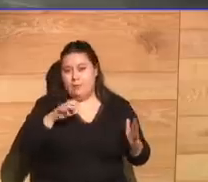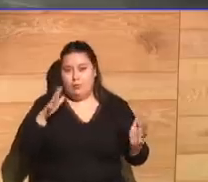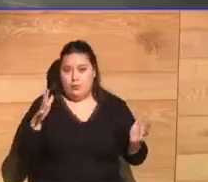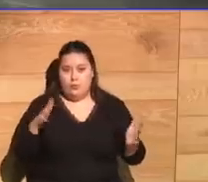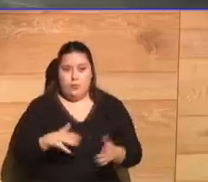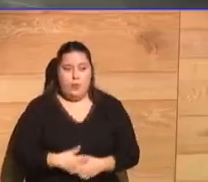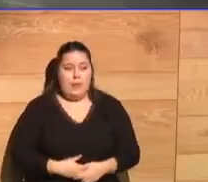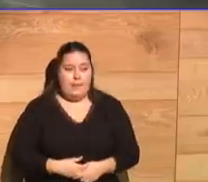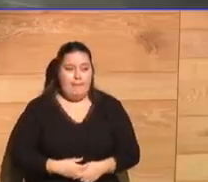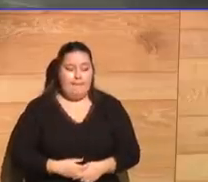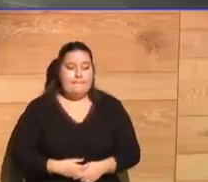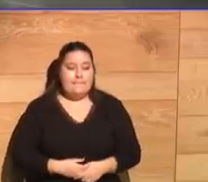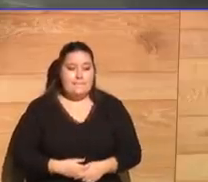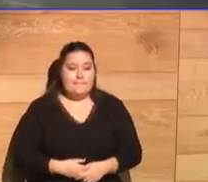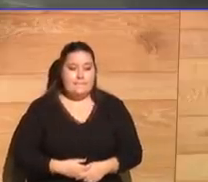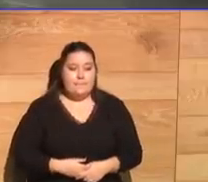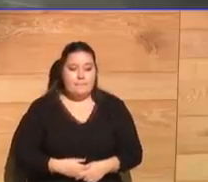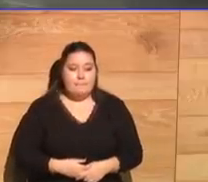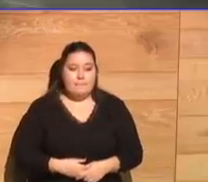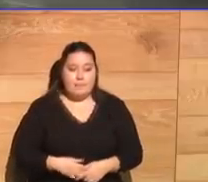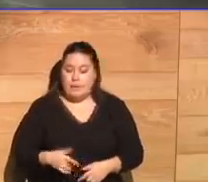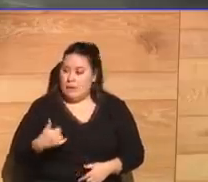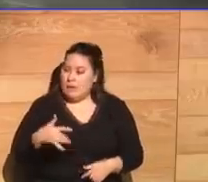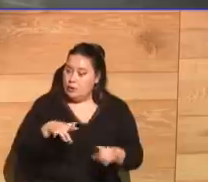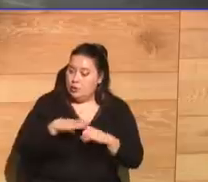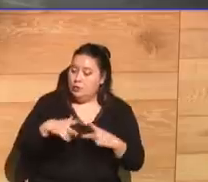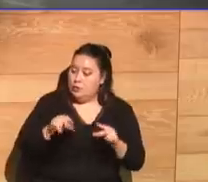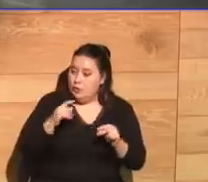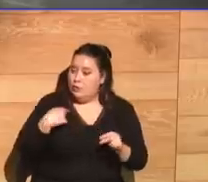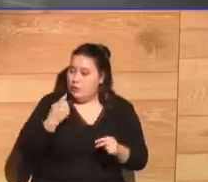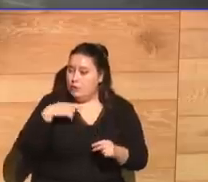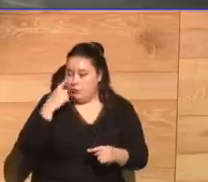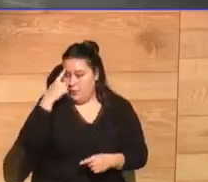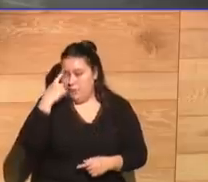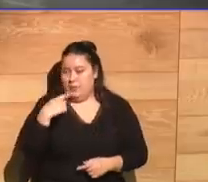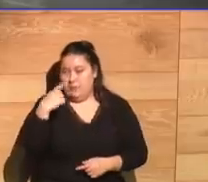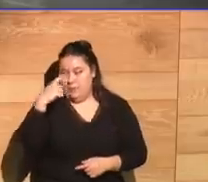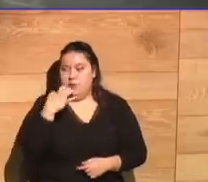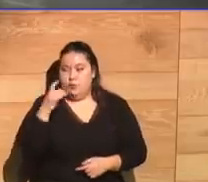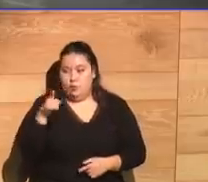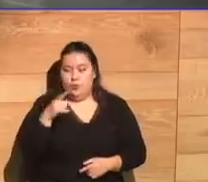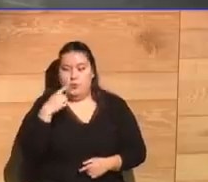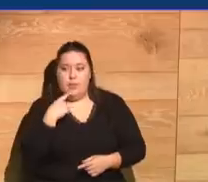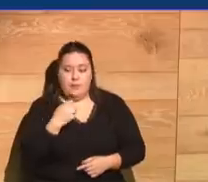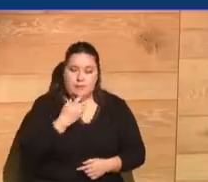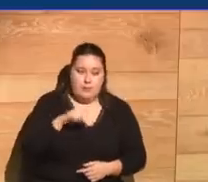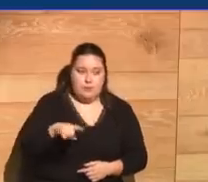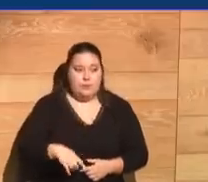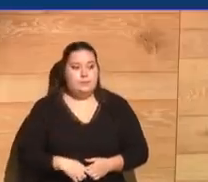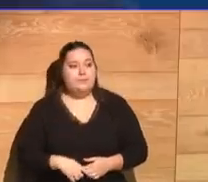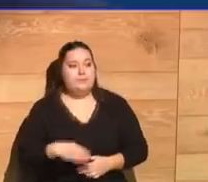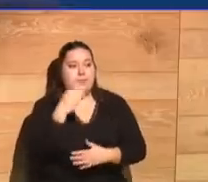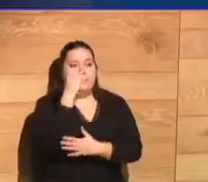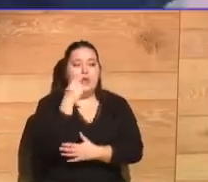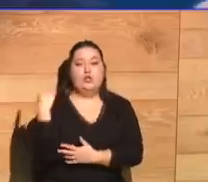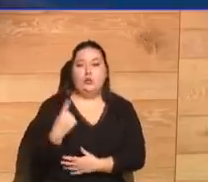Si lo dices así, ¿quieres decir mal? Sí, vale, vale. Cuando nos des el contexto, te diremos si lo has dicho bien. La escena de la Fortaleza de la Libertad, de la